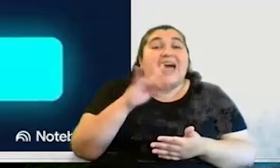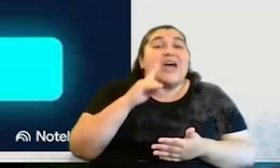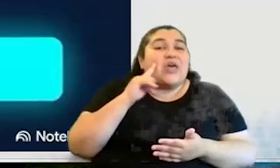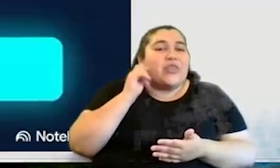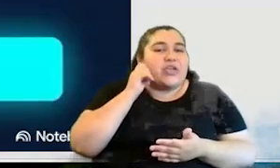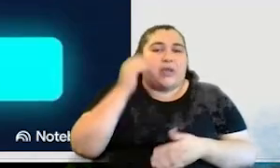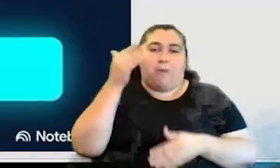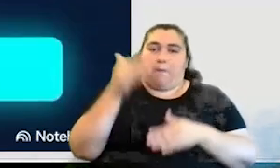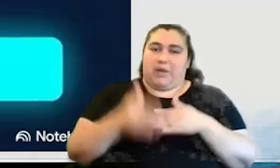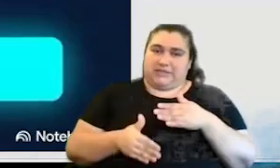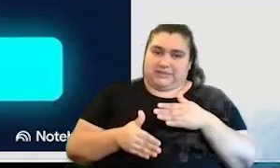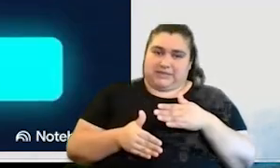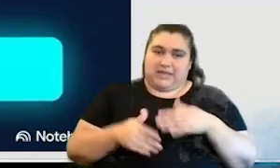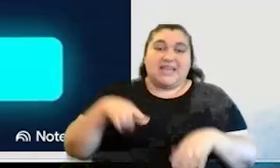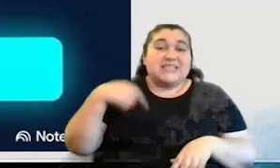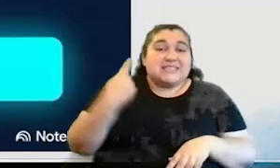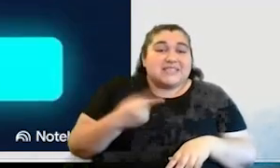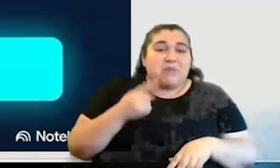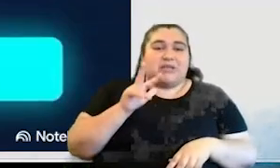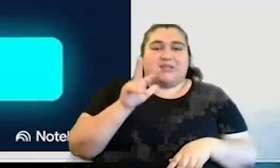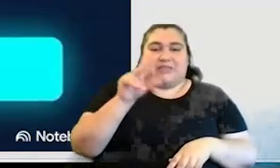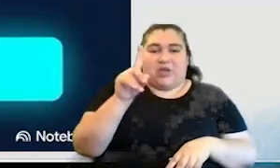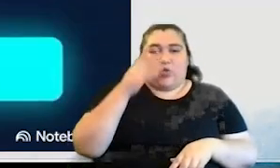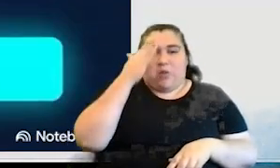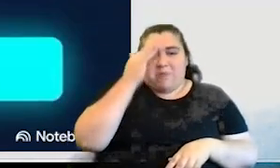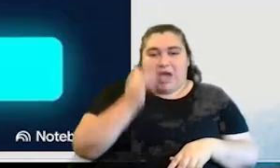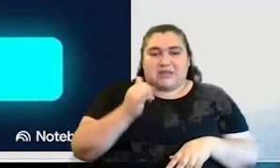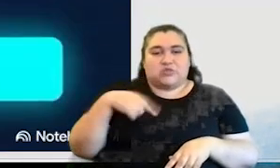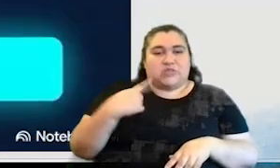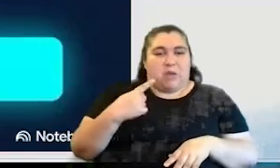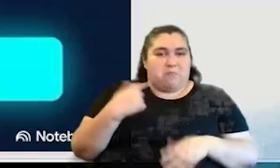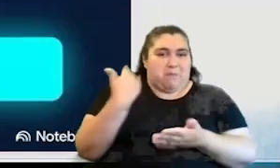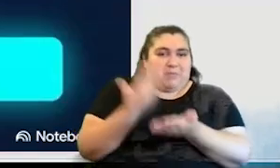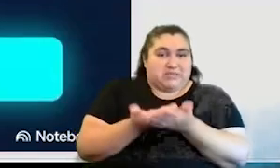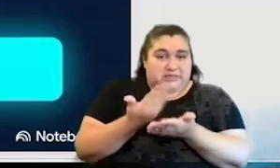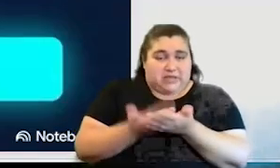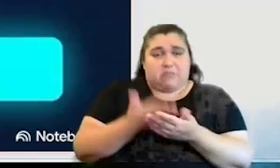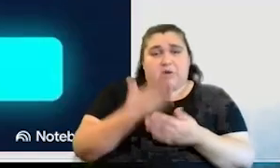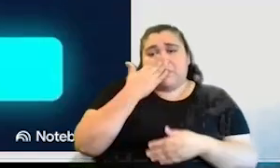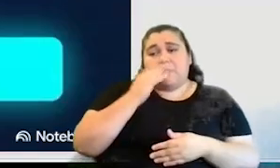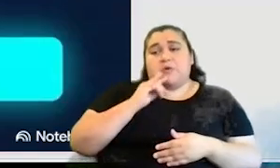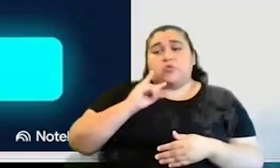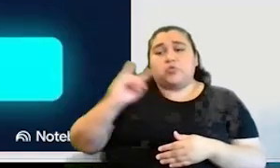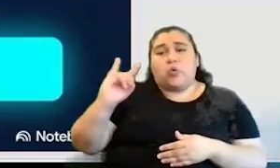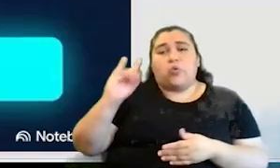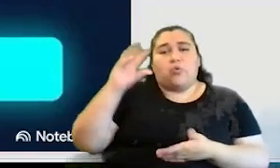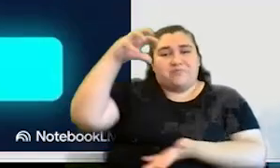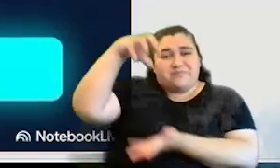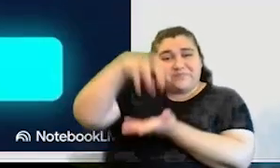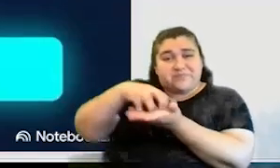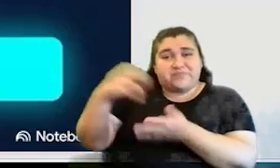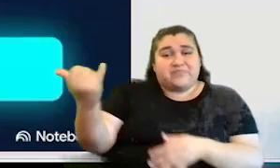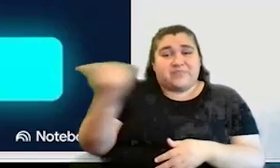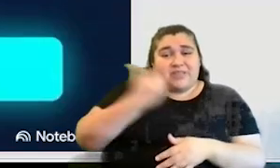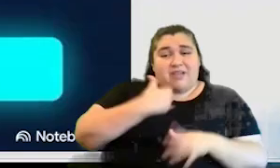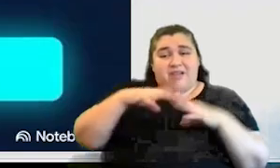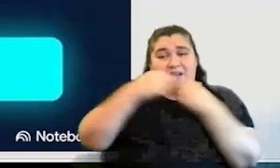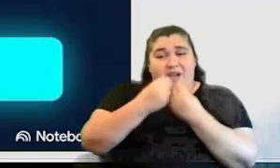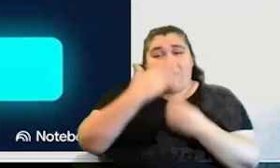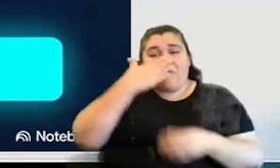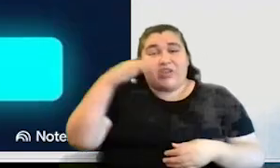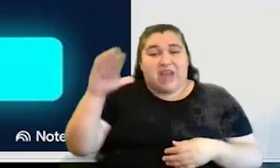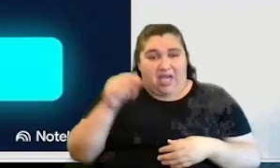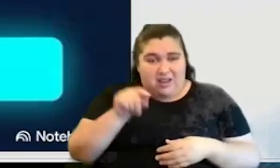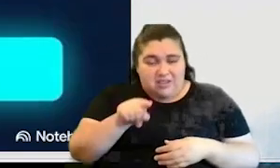Nosotros generalmente el 31 de marzo presentábamos el CIRADIG, después el organismo nos daba la liquidación final y nosotros teníamos que hacer